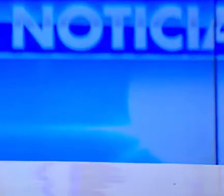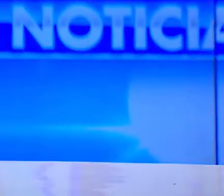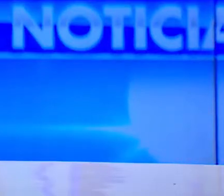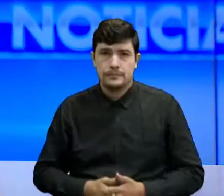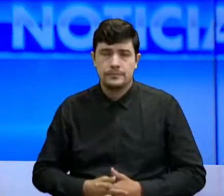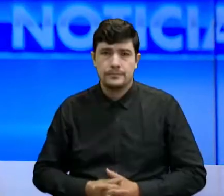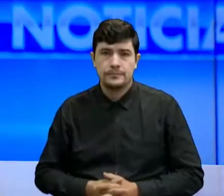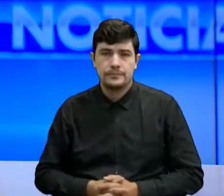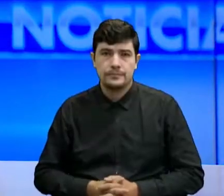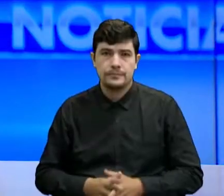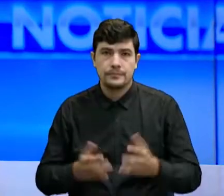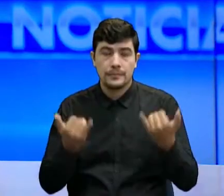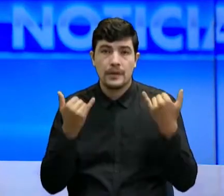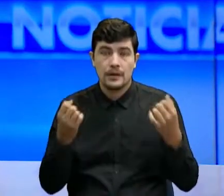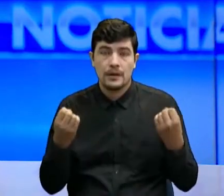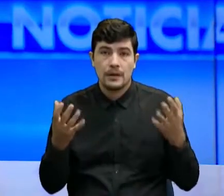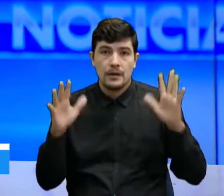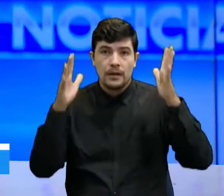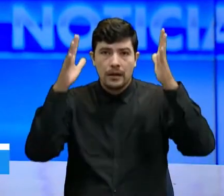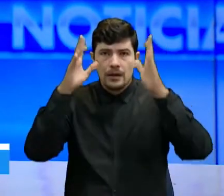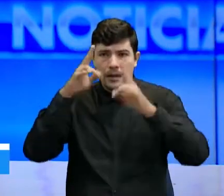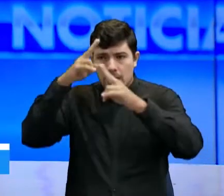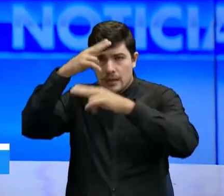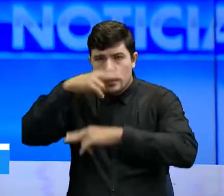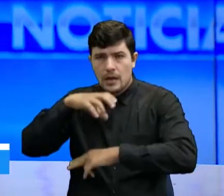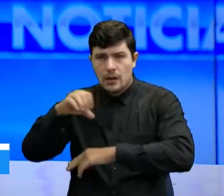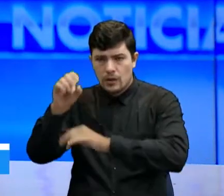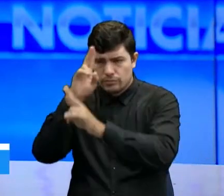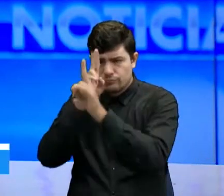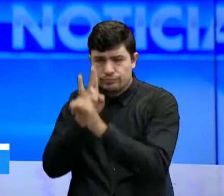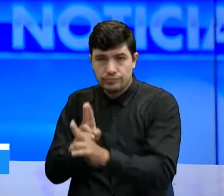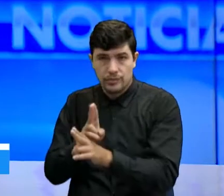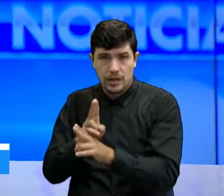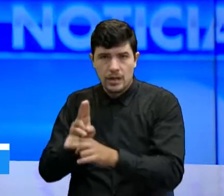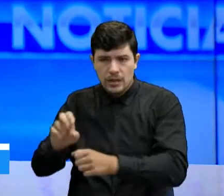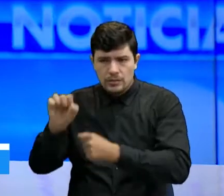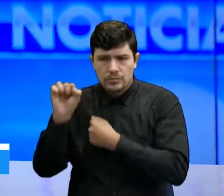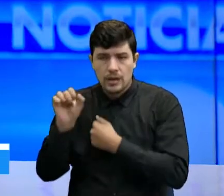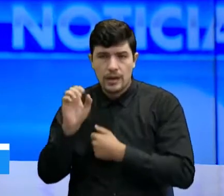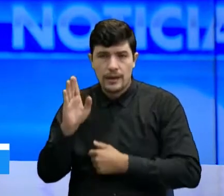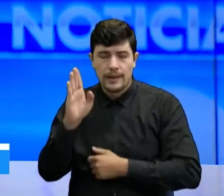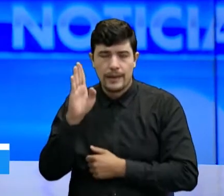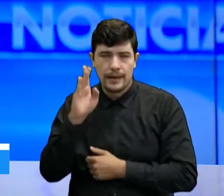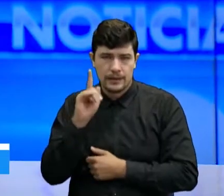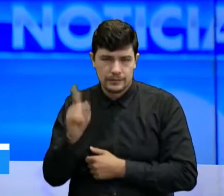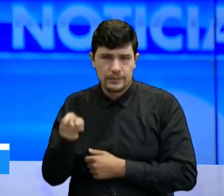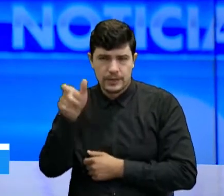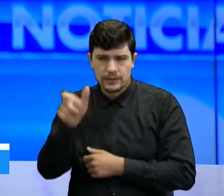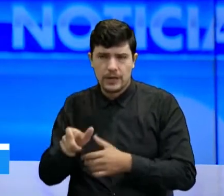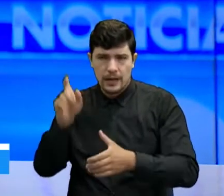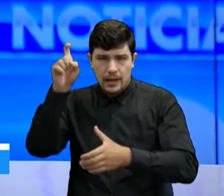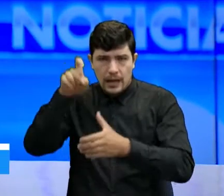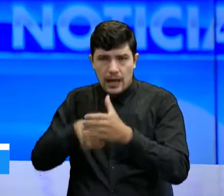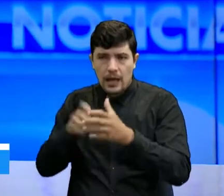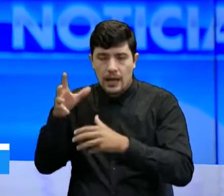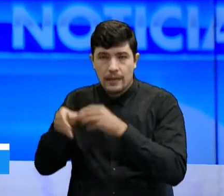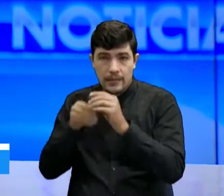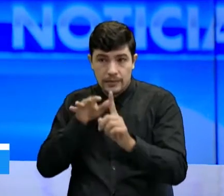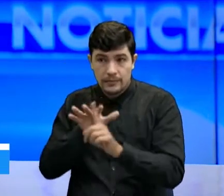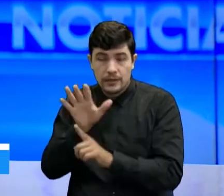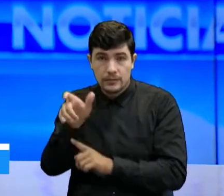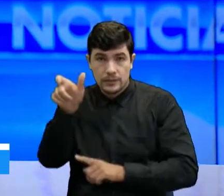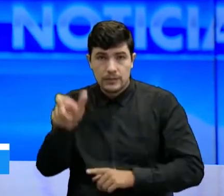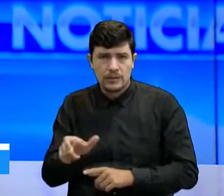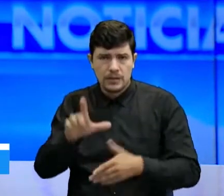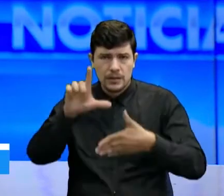y se llevó a cabo un evento donde nombraron hijo ilustre y embajador de Barichara a un joven bloguero e influenciador de viajes. Esta persona es